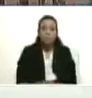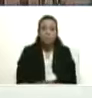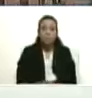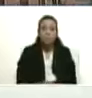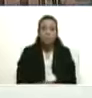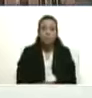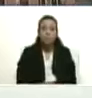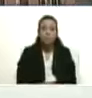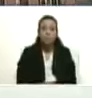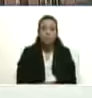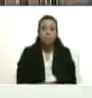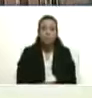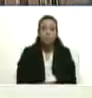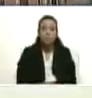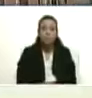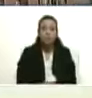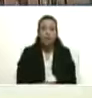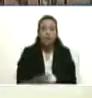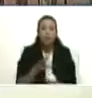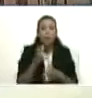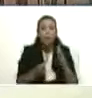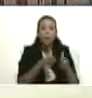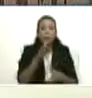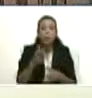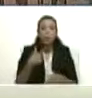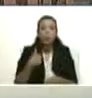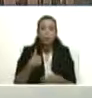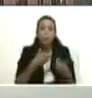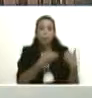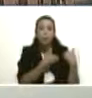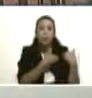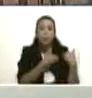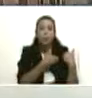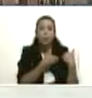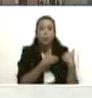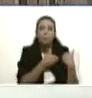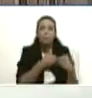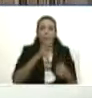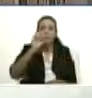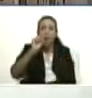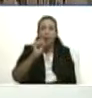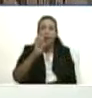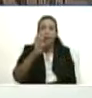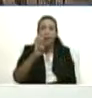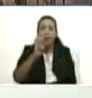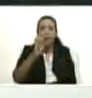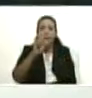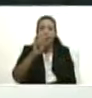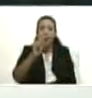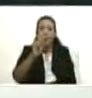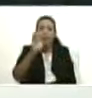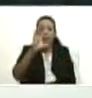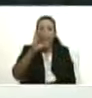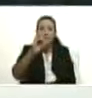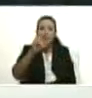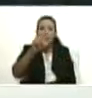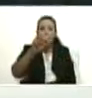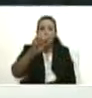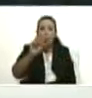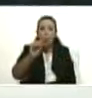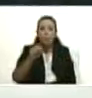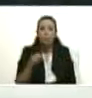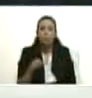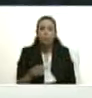Sí, del área de estaciones, de operaciones, presidente. Del área de estaciones, de operaciones, presidente.